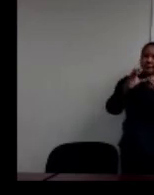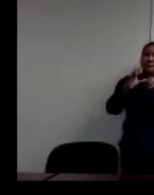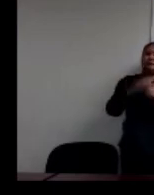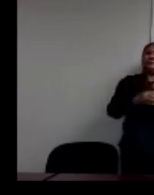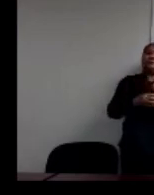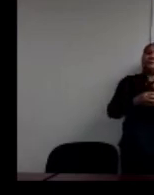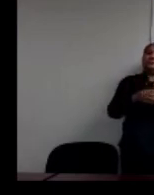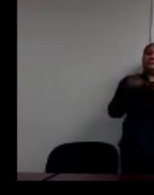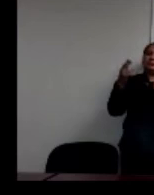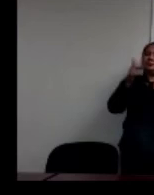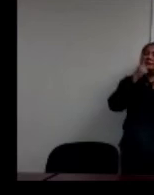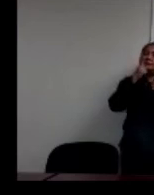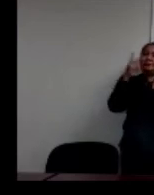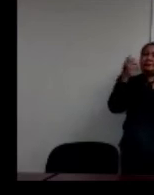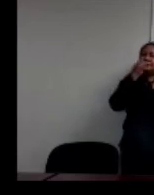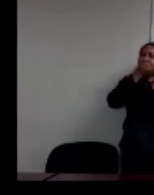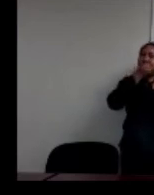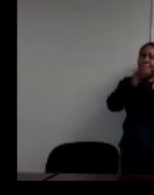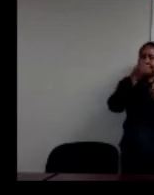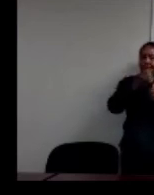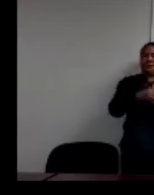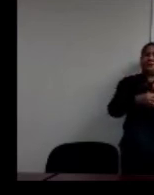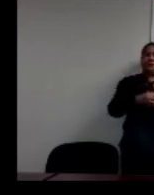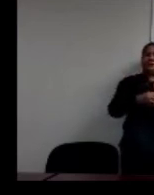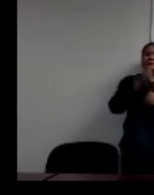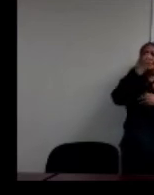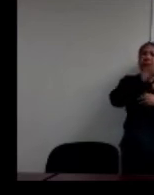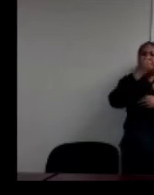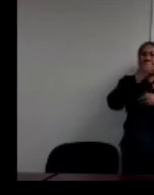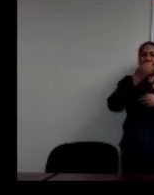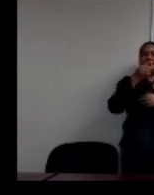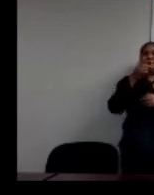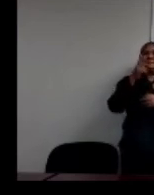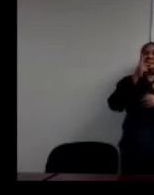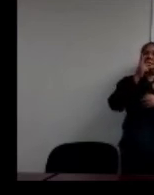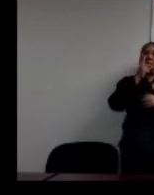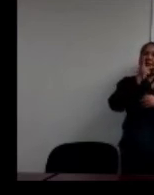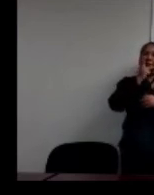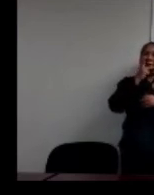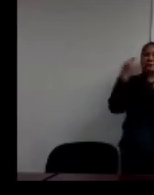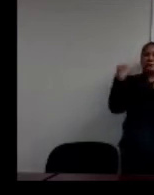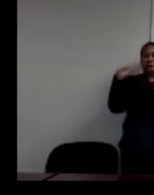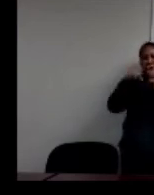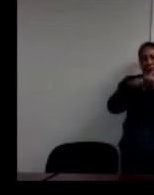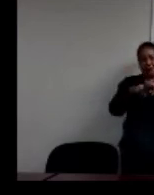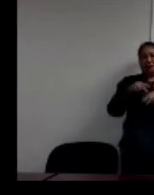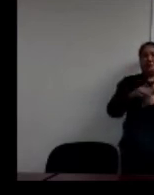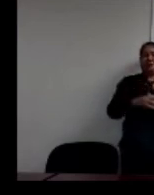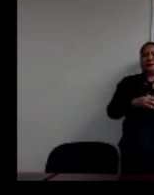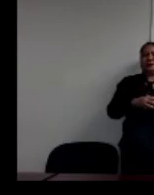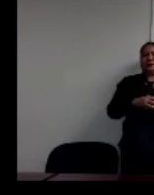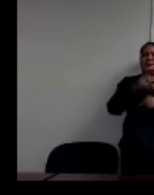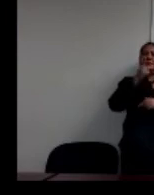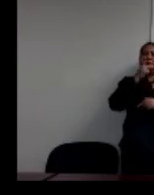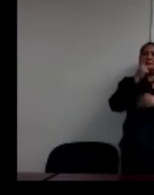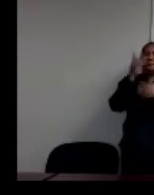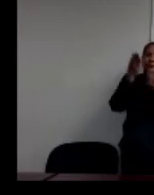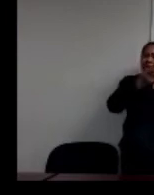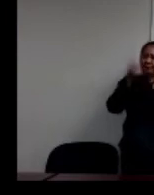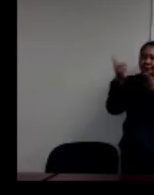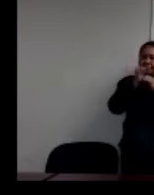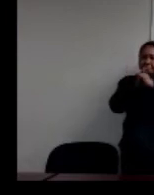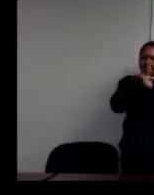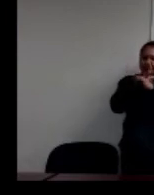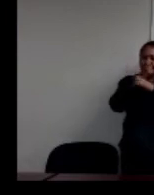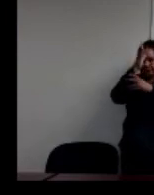comunicación padres-escuela y escuela con nosotros o nosotros con los padres. Los padres son los que llevan y traen